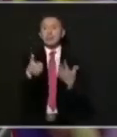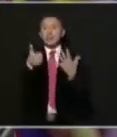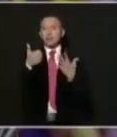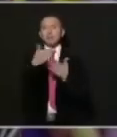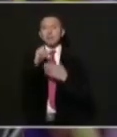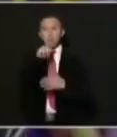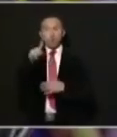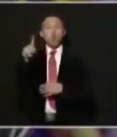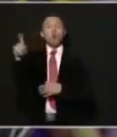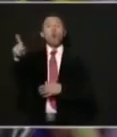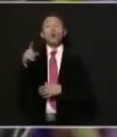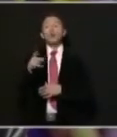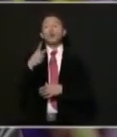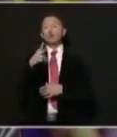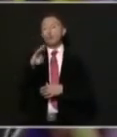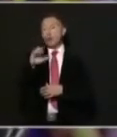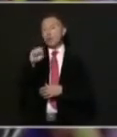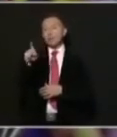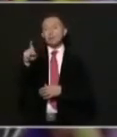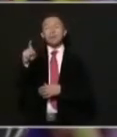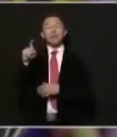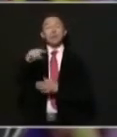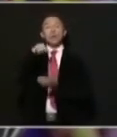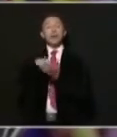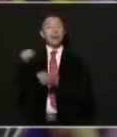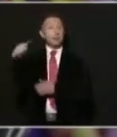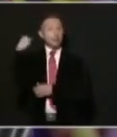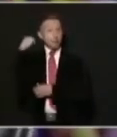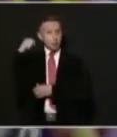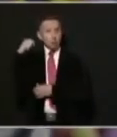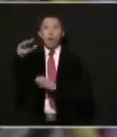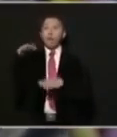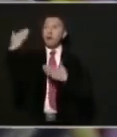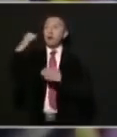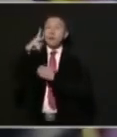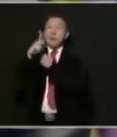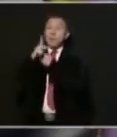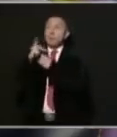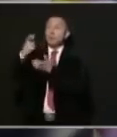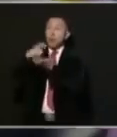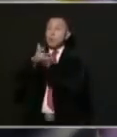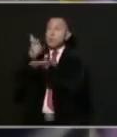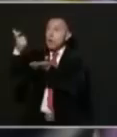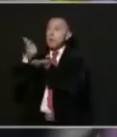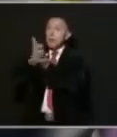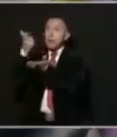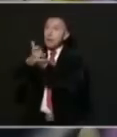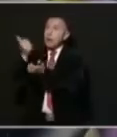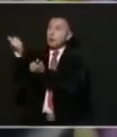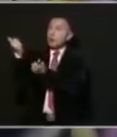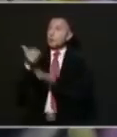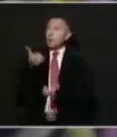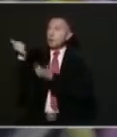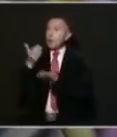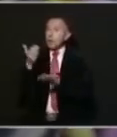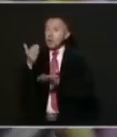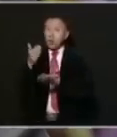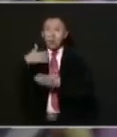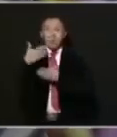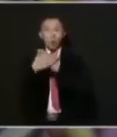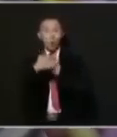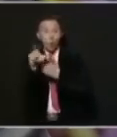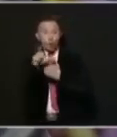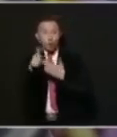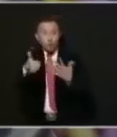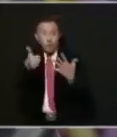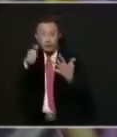Paraíso, Tabasco, que ya no estemos comprando la gasolina en el extranjero, entonces vamos a bajar los precios de